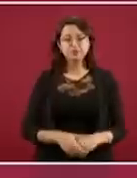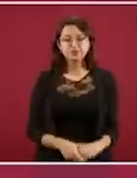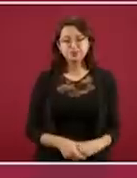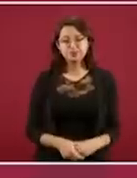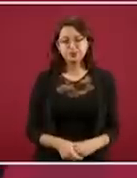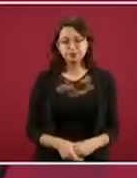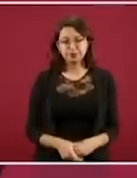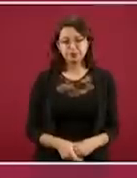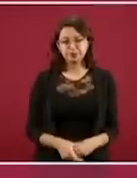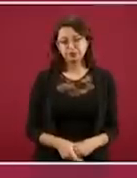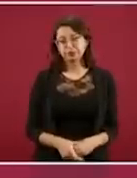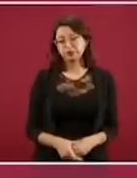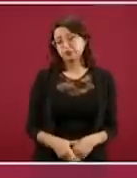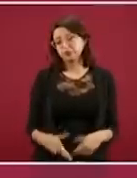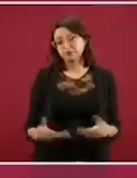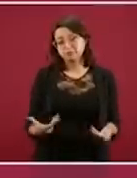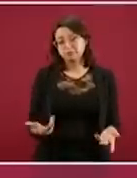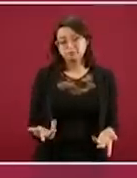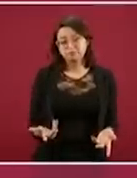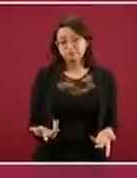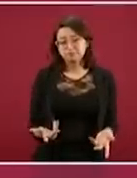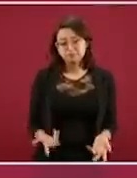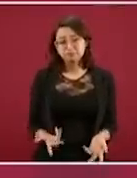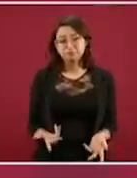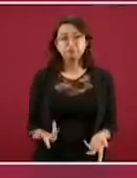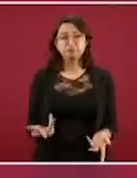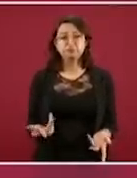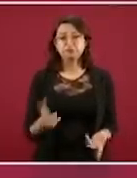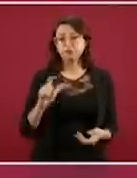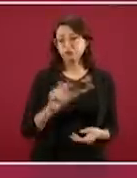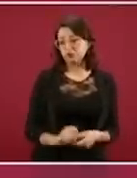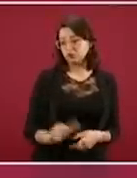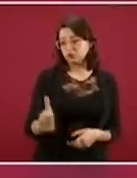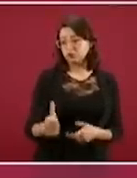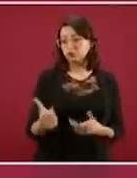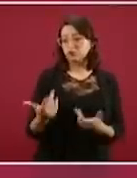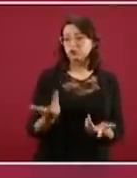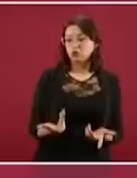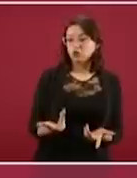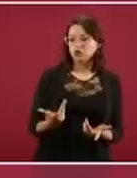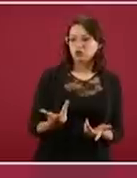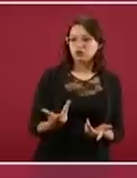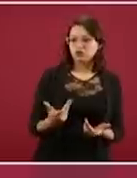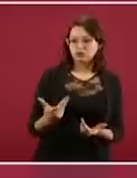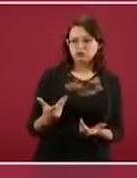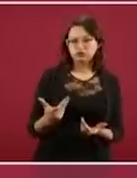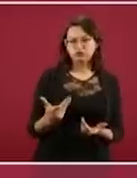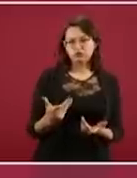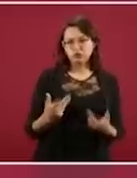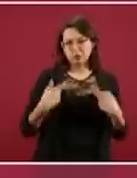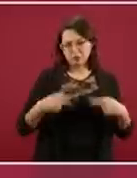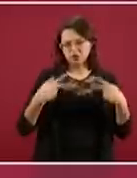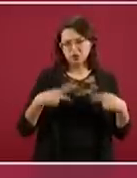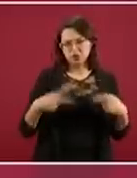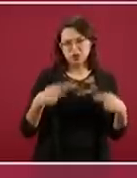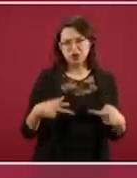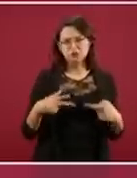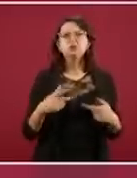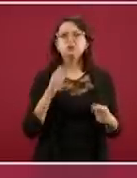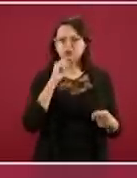Entonces, cuando se trata de una contraparte que sabe de leyes, que es